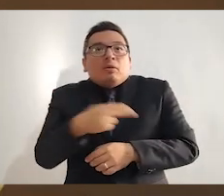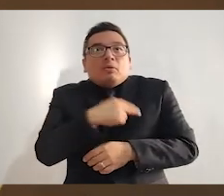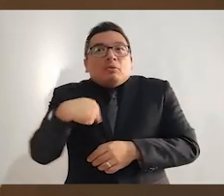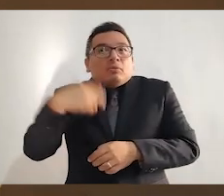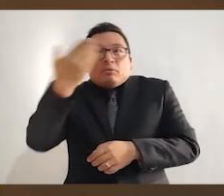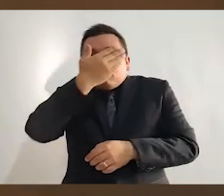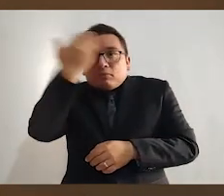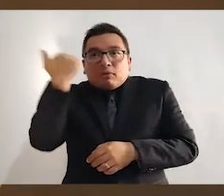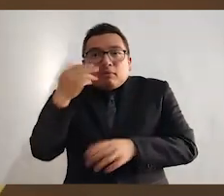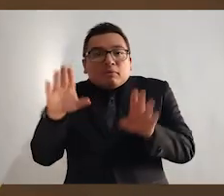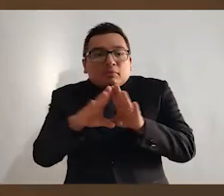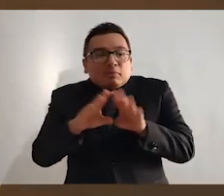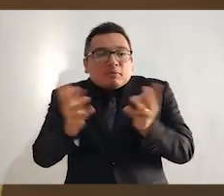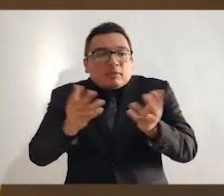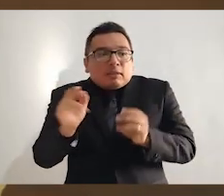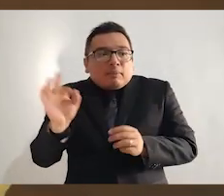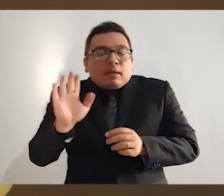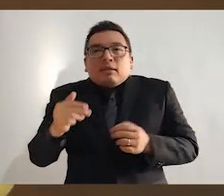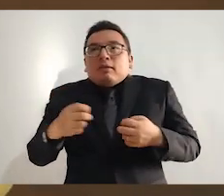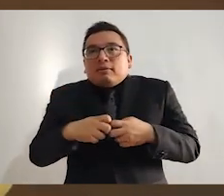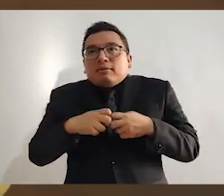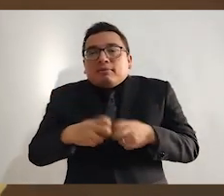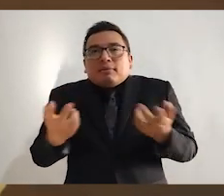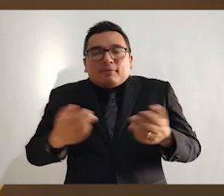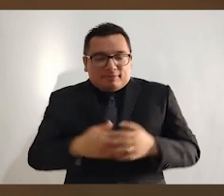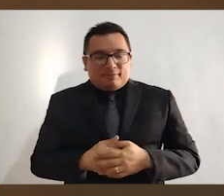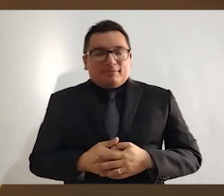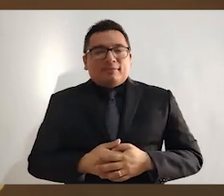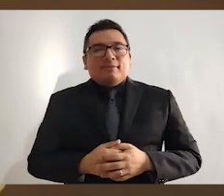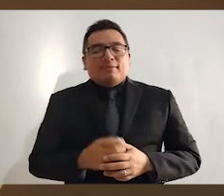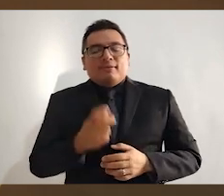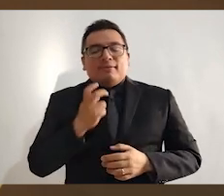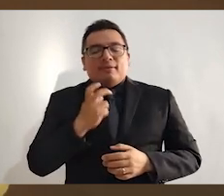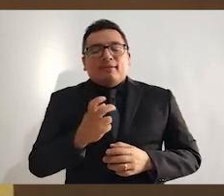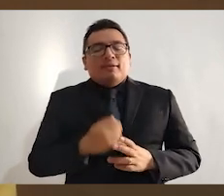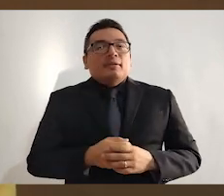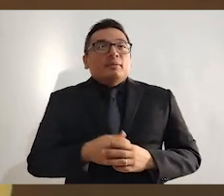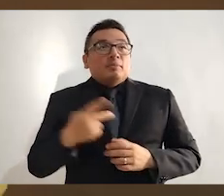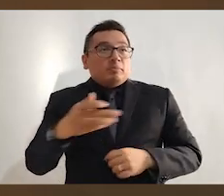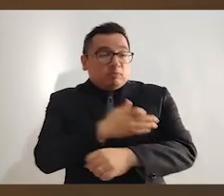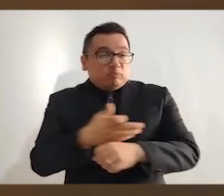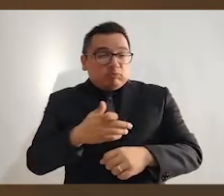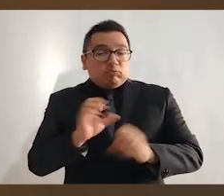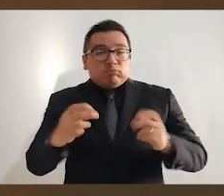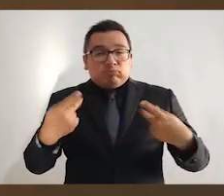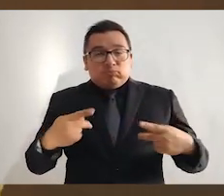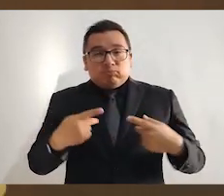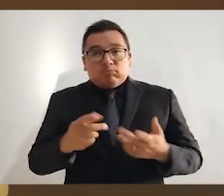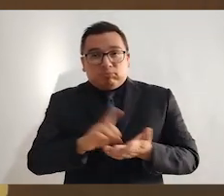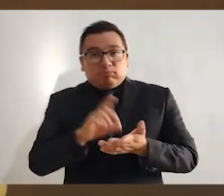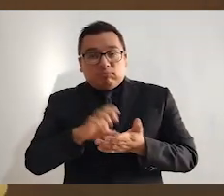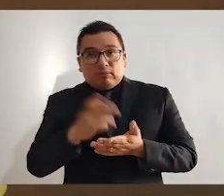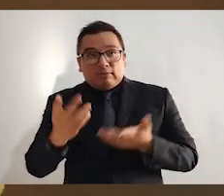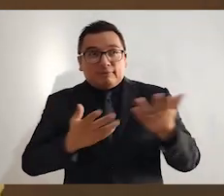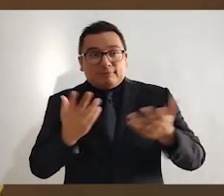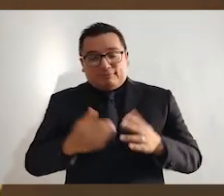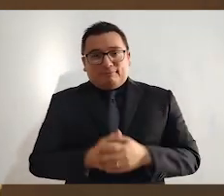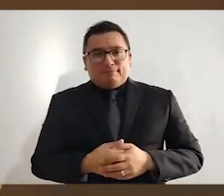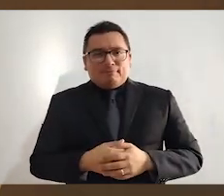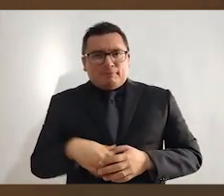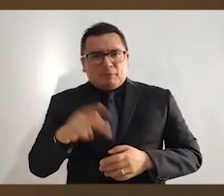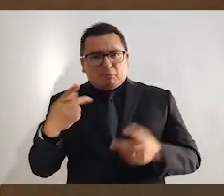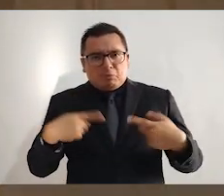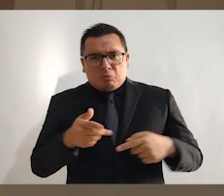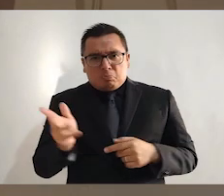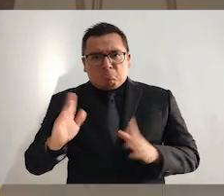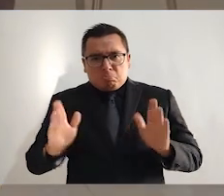sabemos ni cómo actuar, hasta nerviosos, estaban bien nerviosos, entonces tanto como la familia como la persona con discapacidad. Y son muy